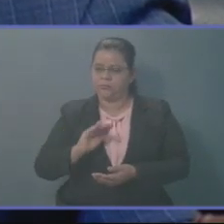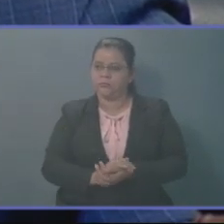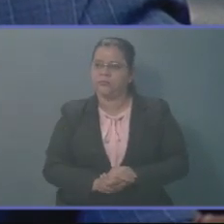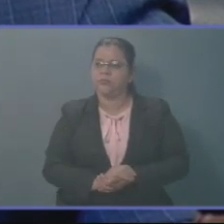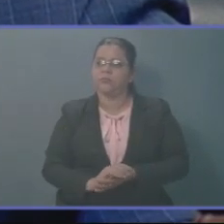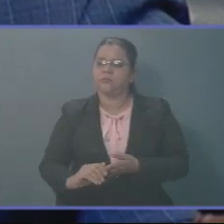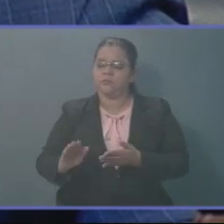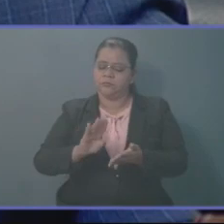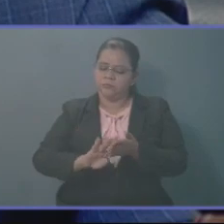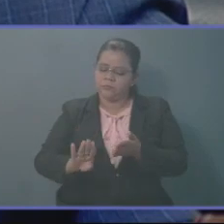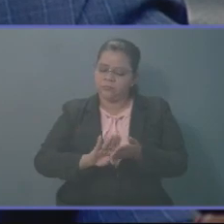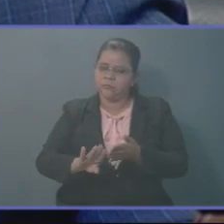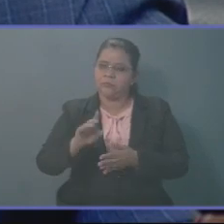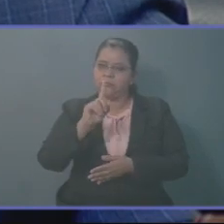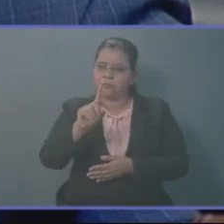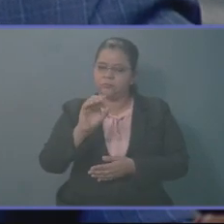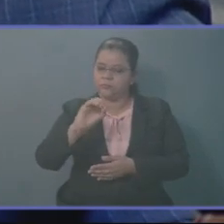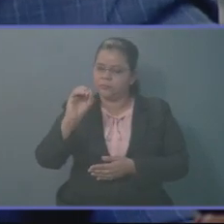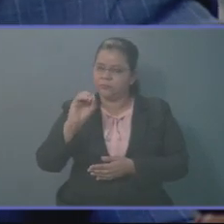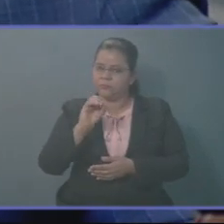pagará un cuarto del 1%,